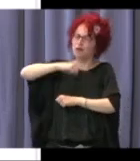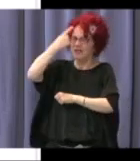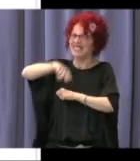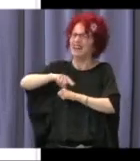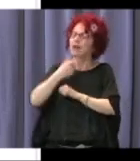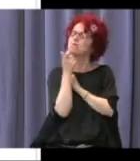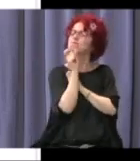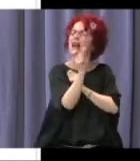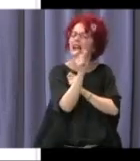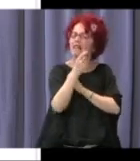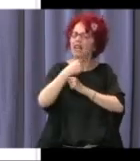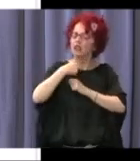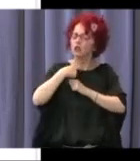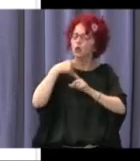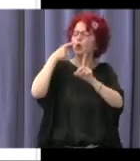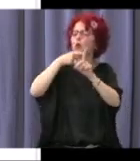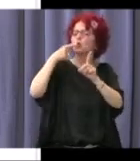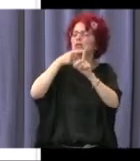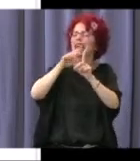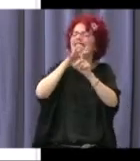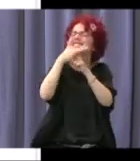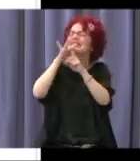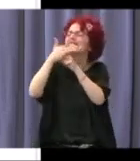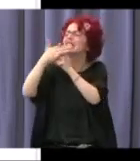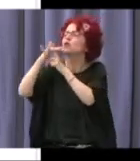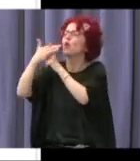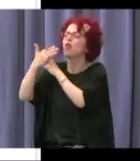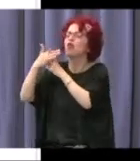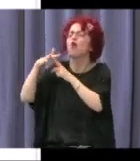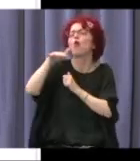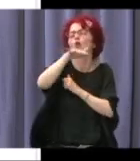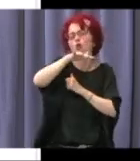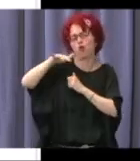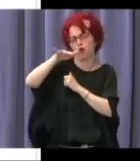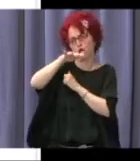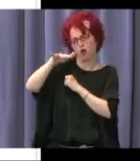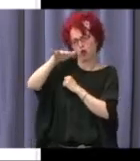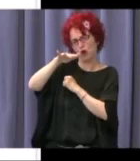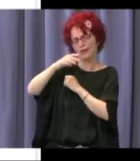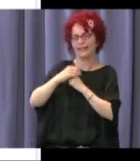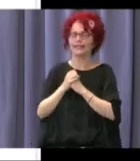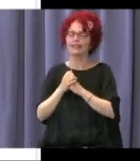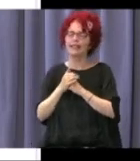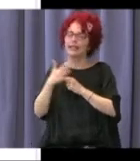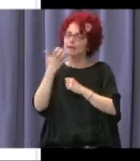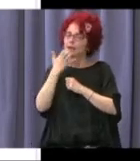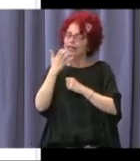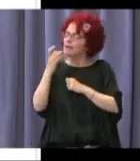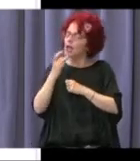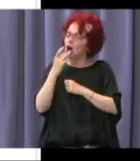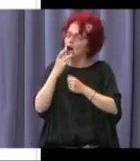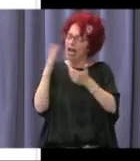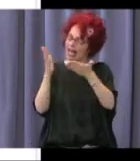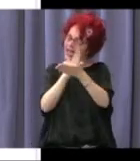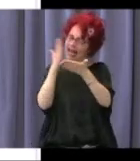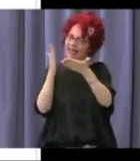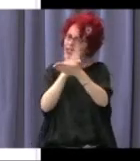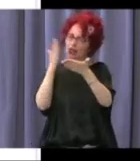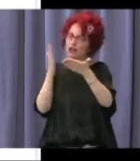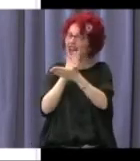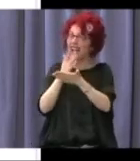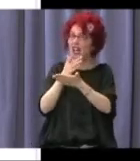tiene que utilizar. Luego también pues hay que saber que el diccionario no es objetivo. Nada que haga el ser humano puede ser objetivo. Puede